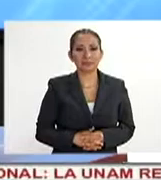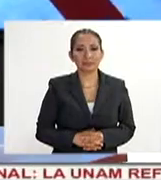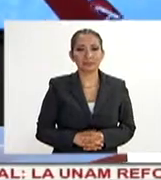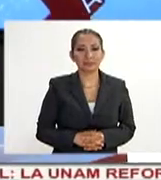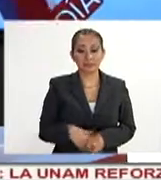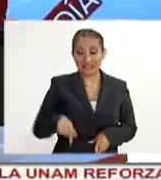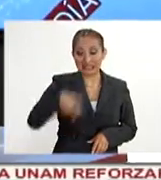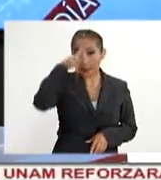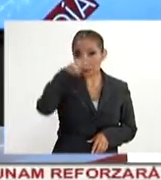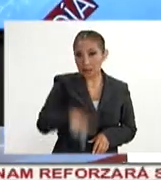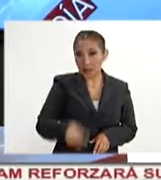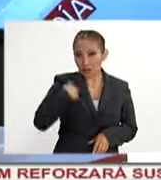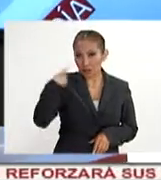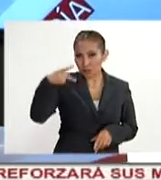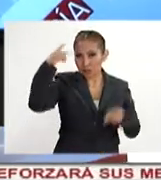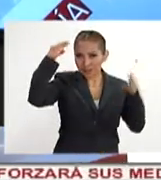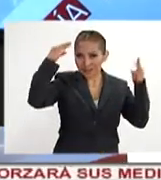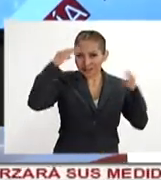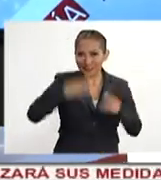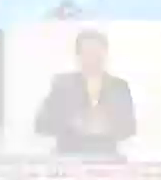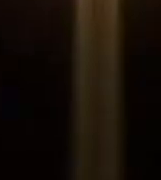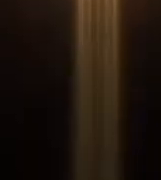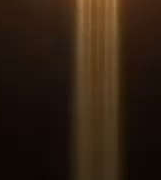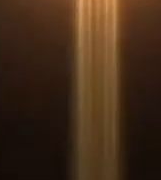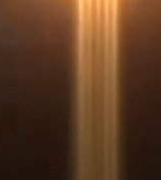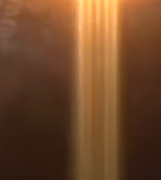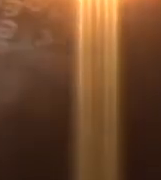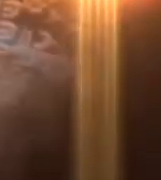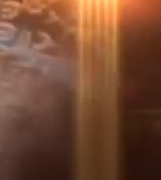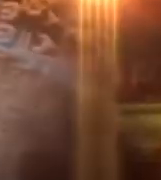Y México es tu museo.